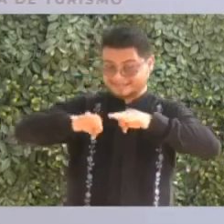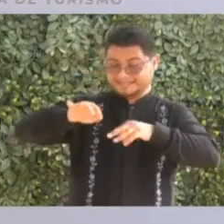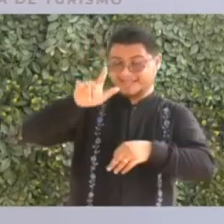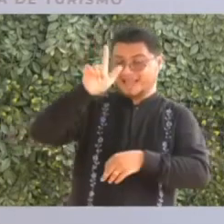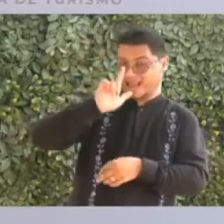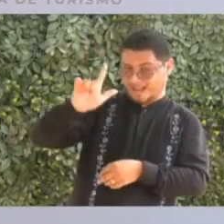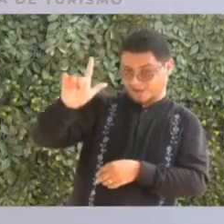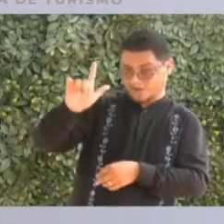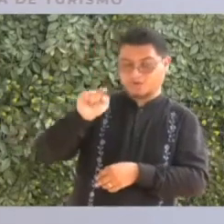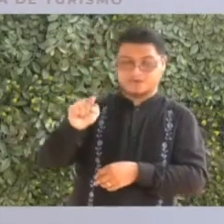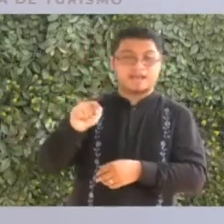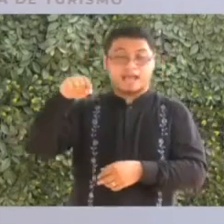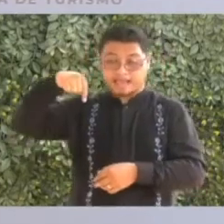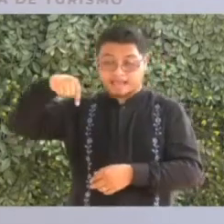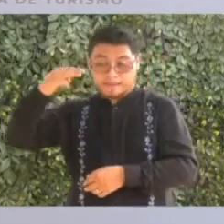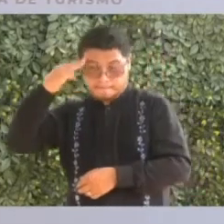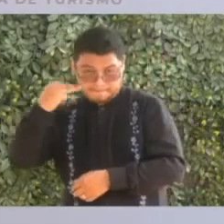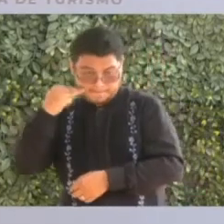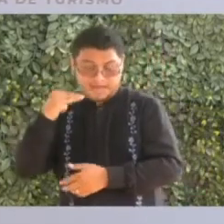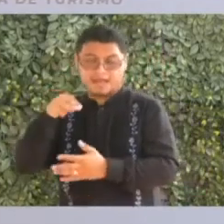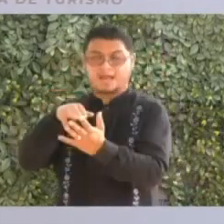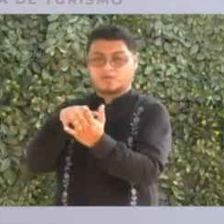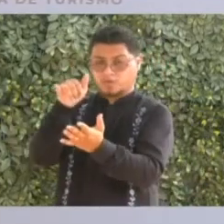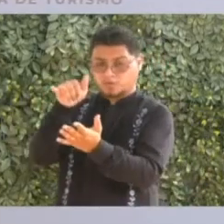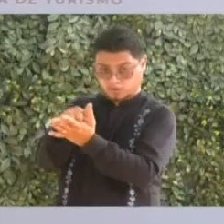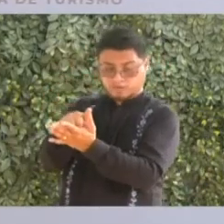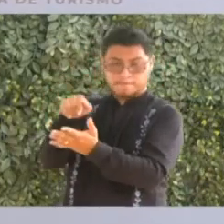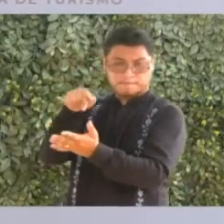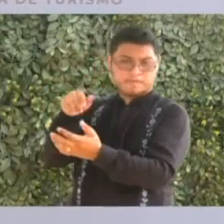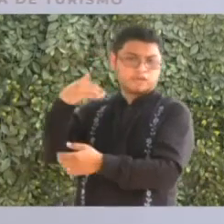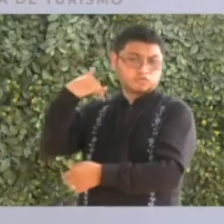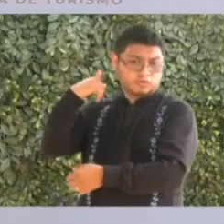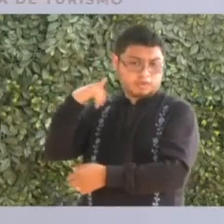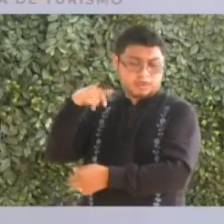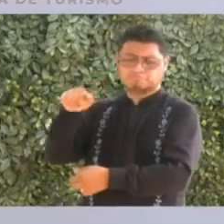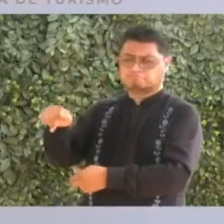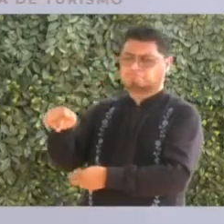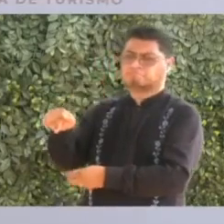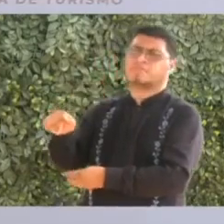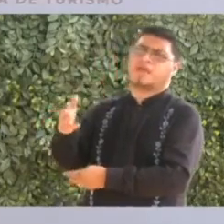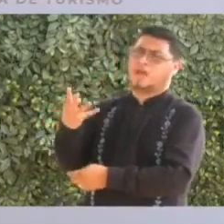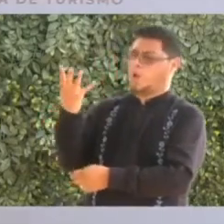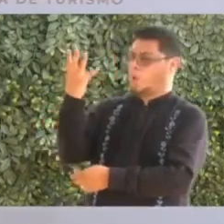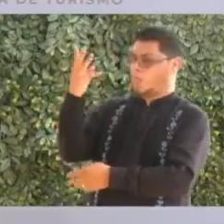Aquí en Mérida, Yucatán, hace 4 meses,